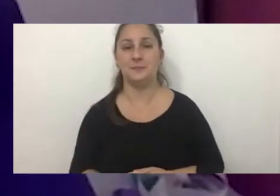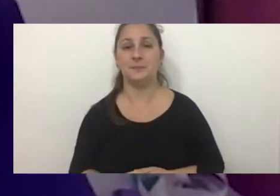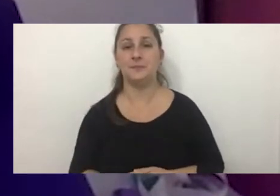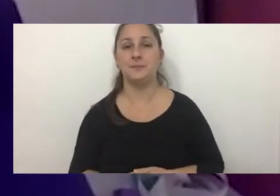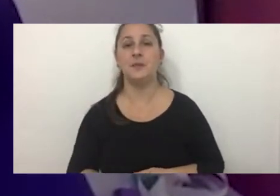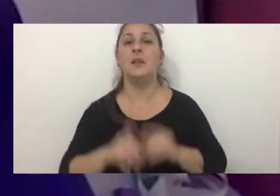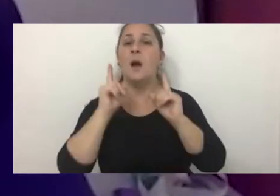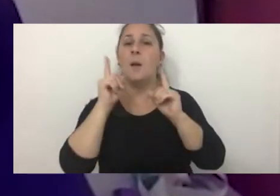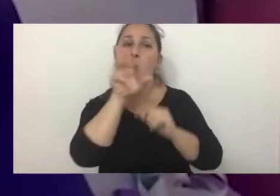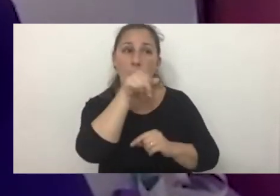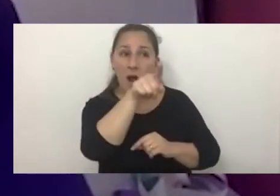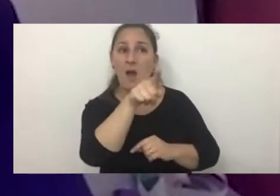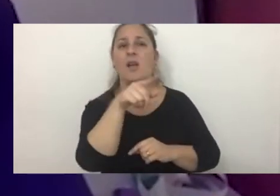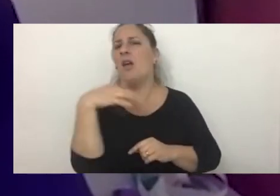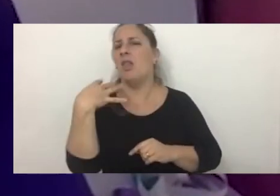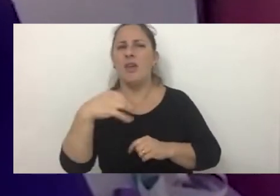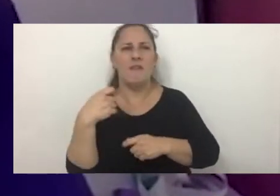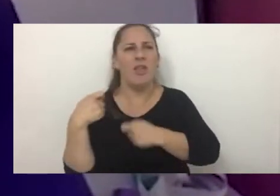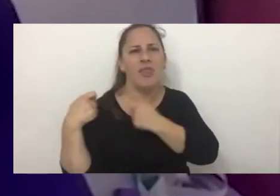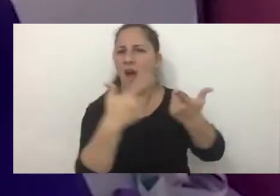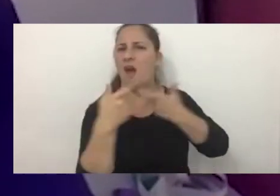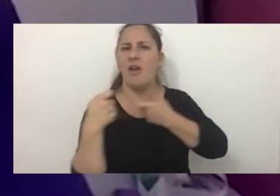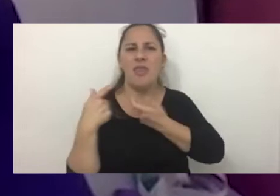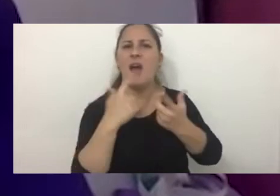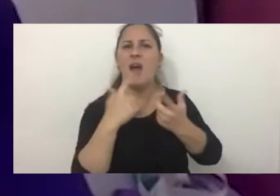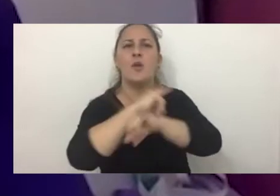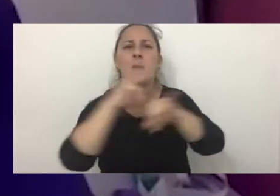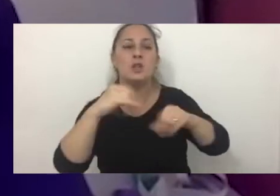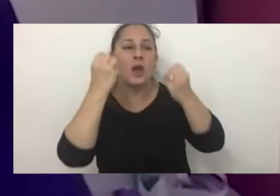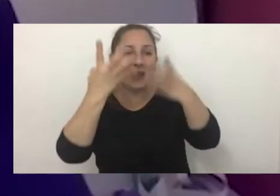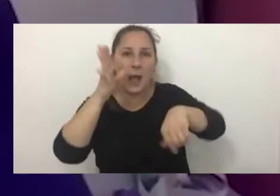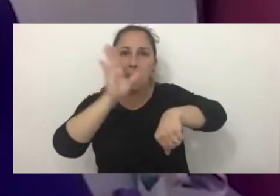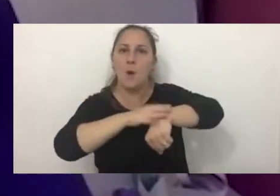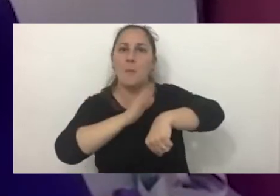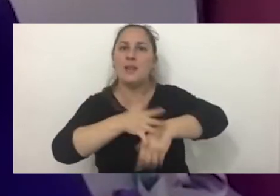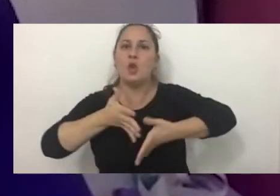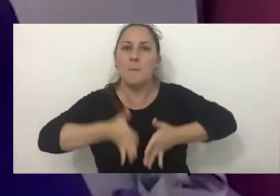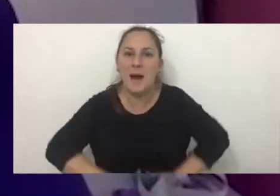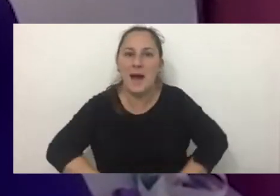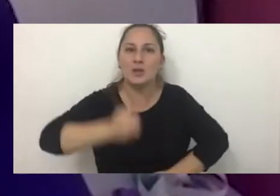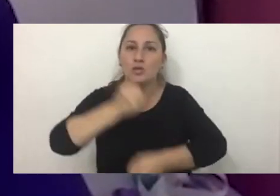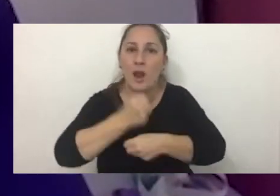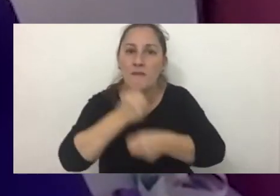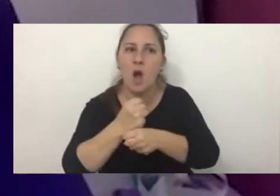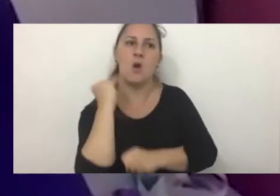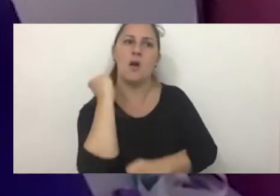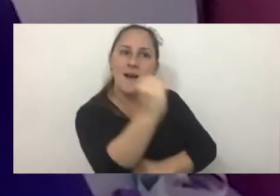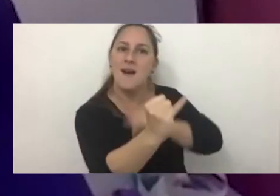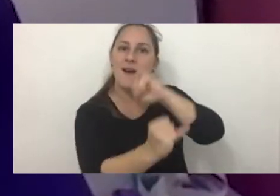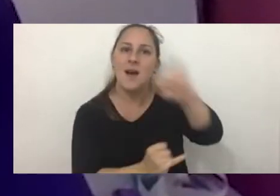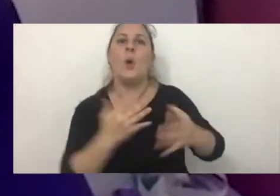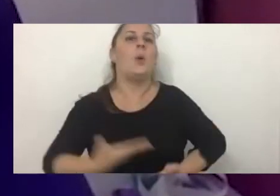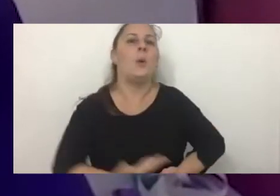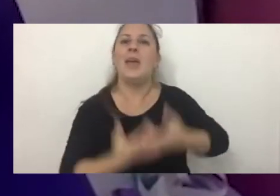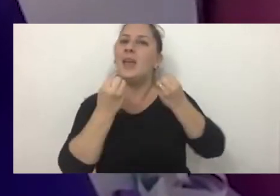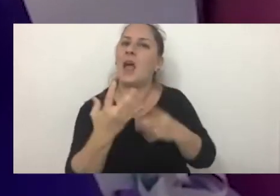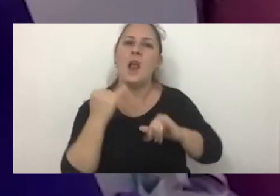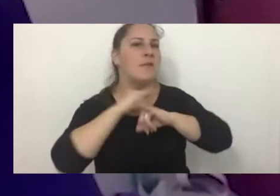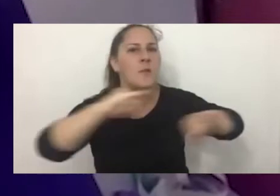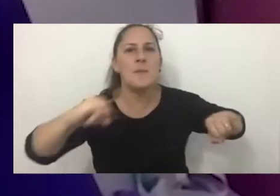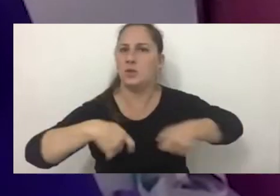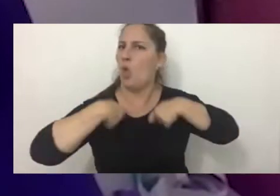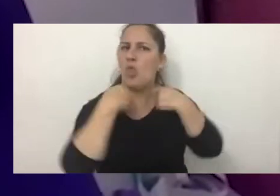sin tratar de dar ayuditas, de hacer intervenciones que después traigan